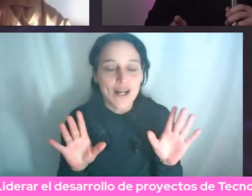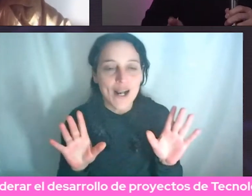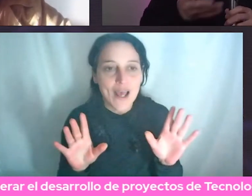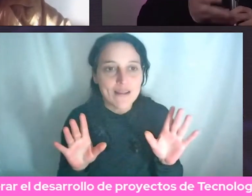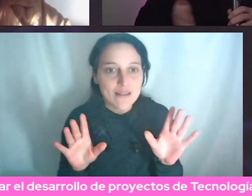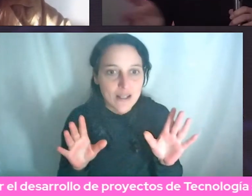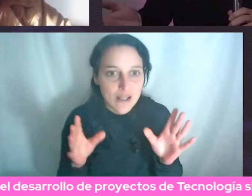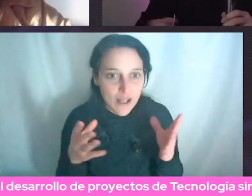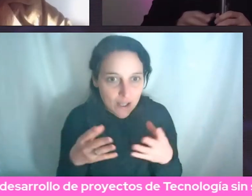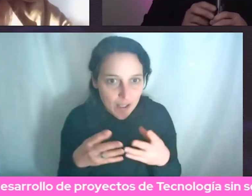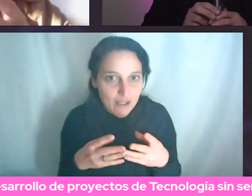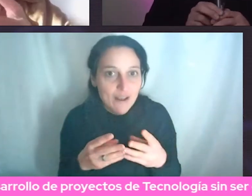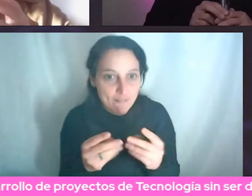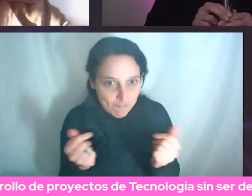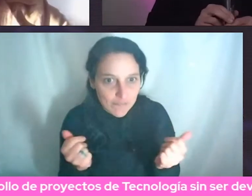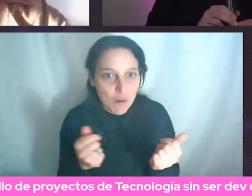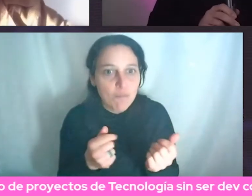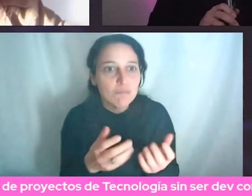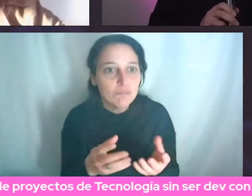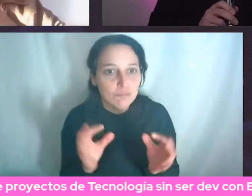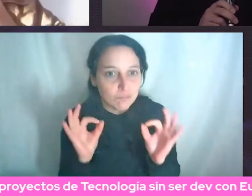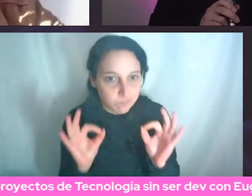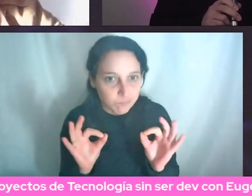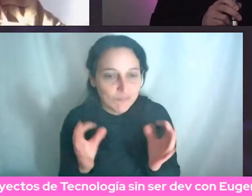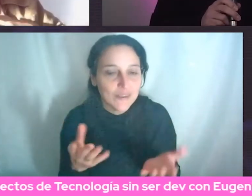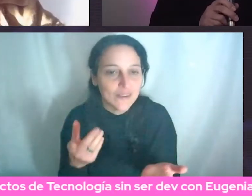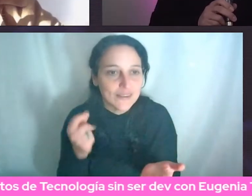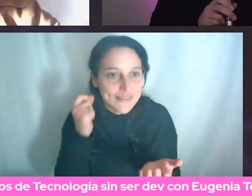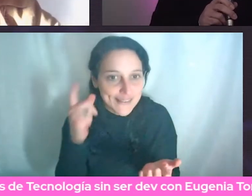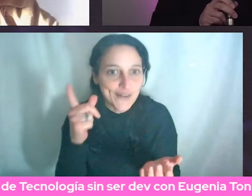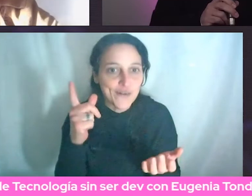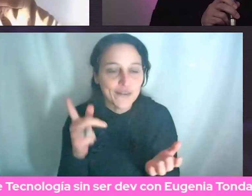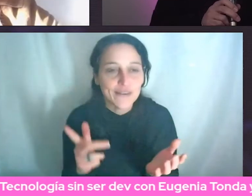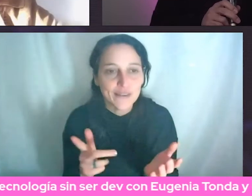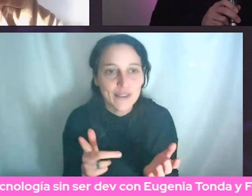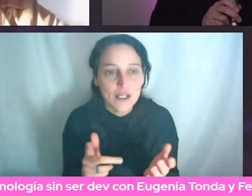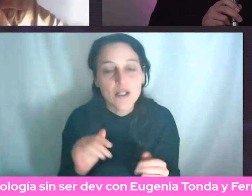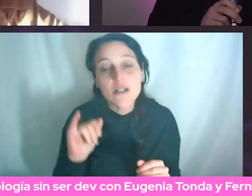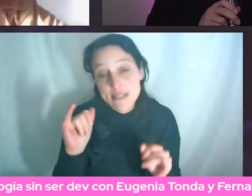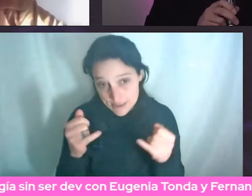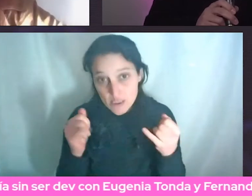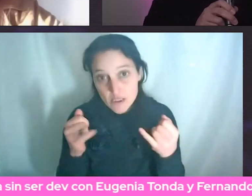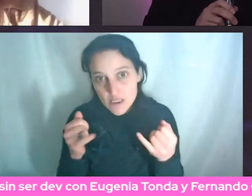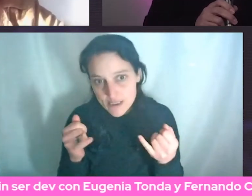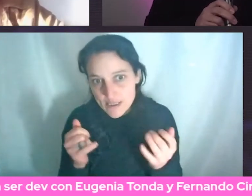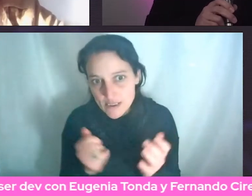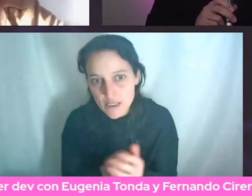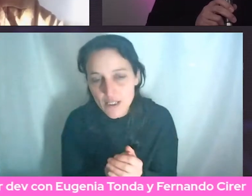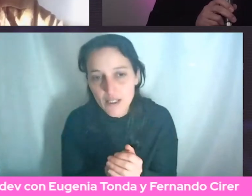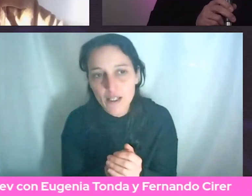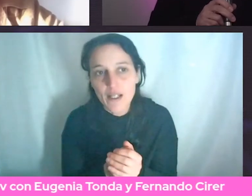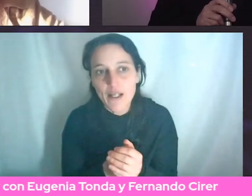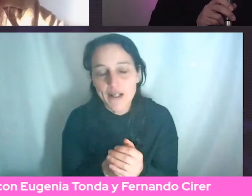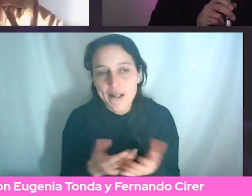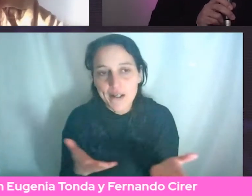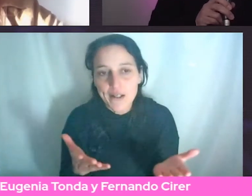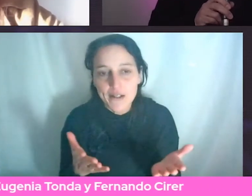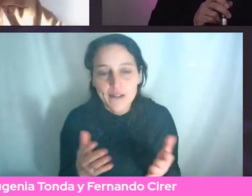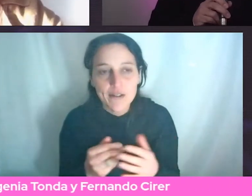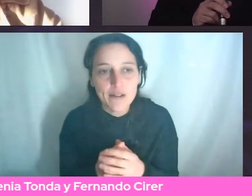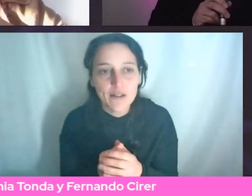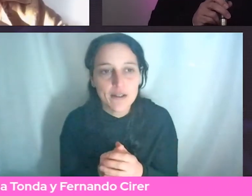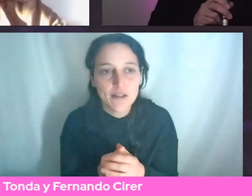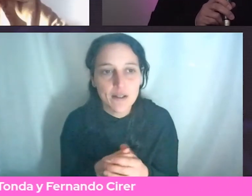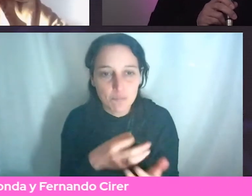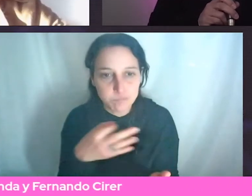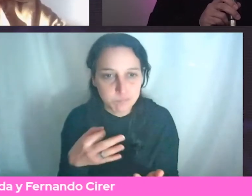está Wingu. Exactamente. Podemos empezar a hacer algo así en conjunto. Totalmente. De hecho, bueno, esto que decías que